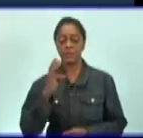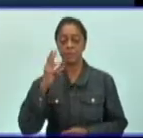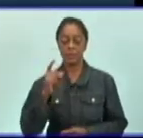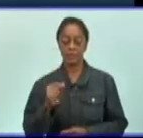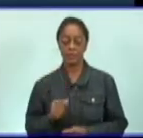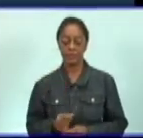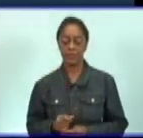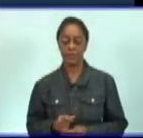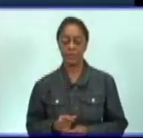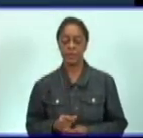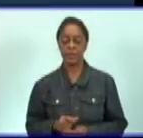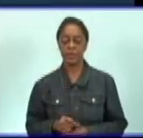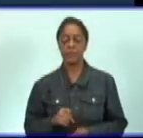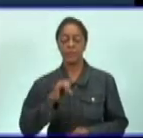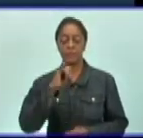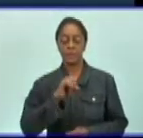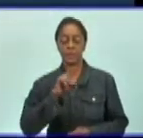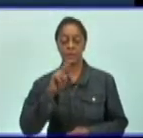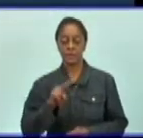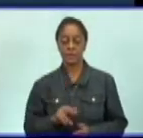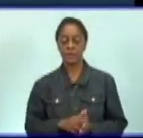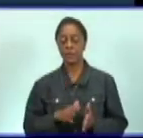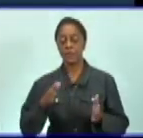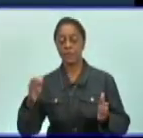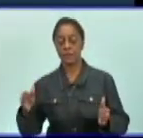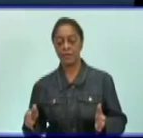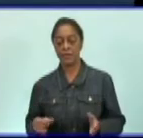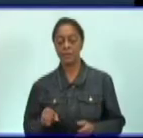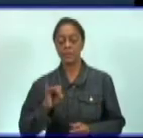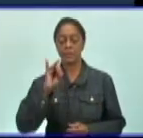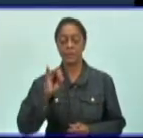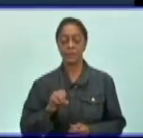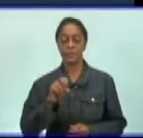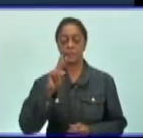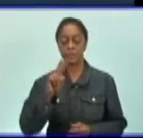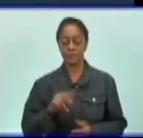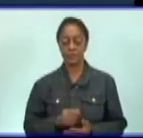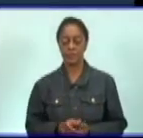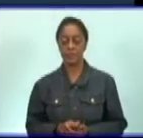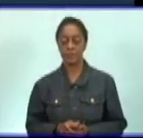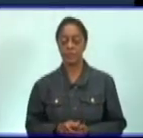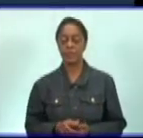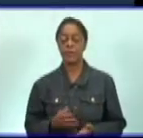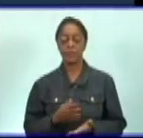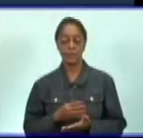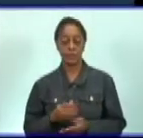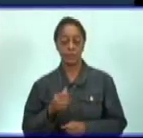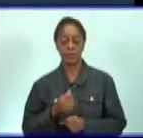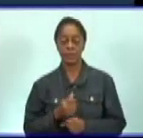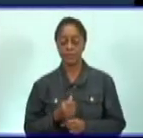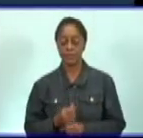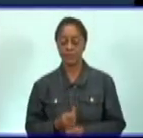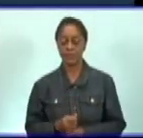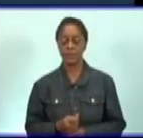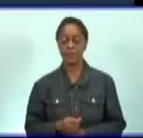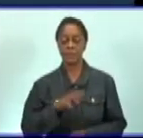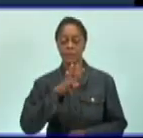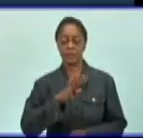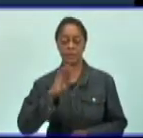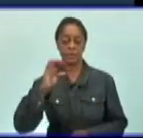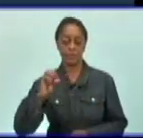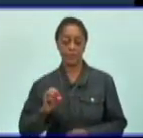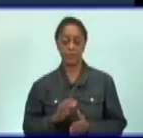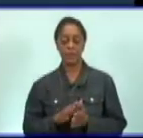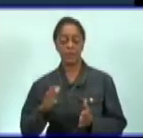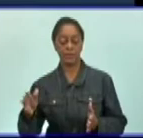páginas desde la 62 hasta la 72 y cuaderno de trabajo desde la 40